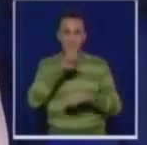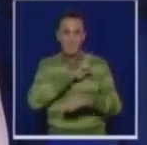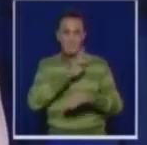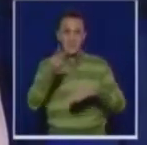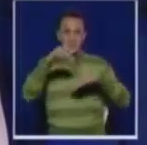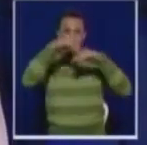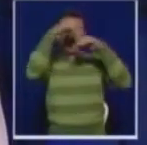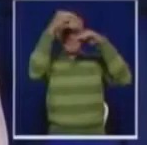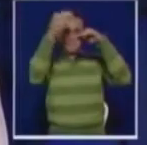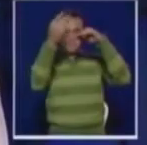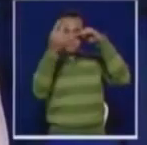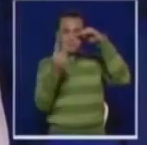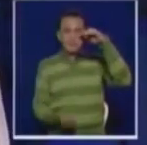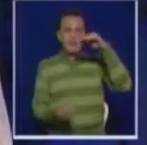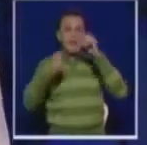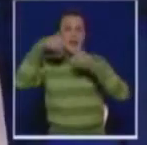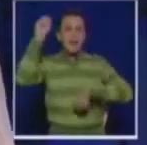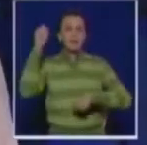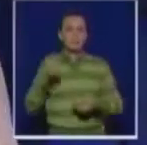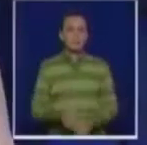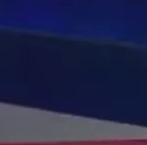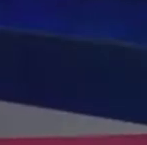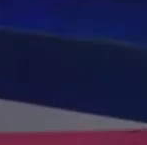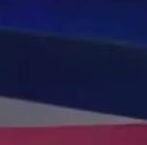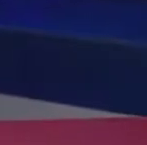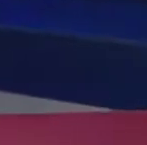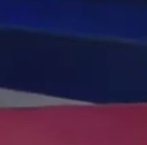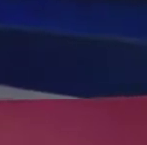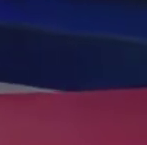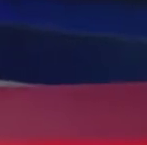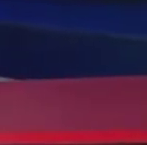que le permitió ganar la parada en Boston.